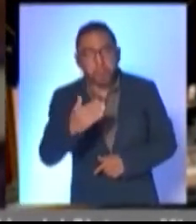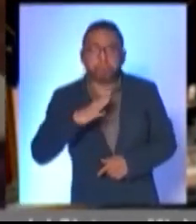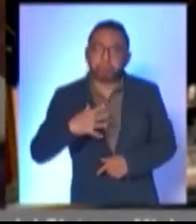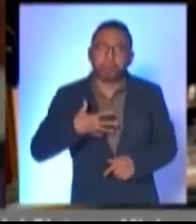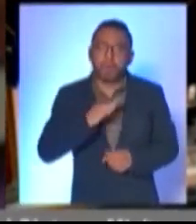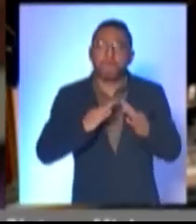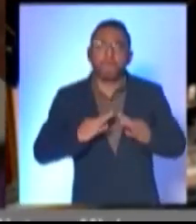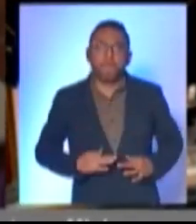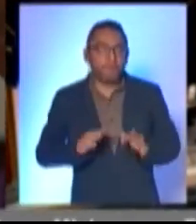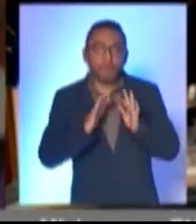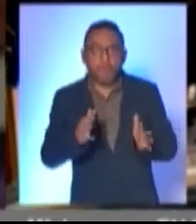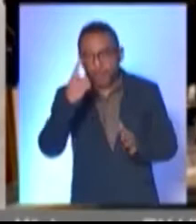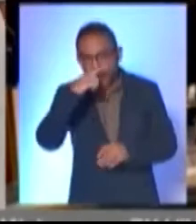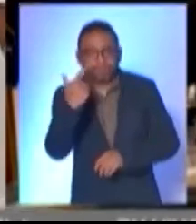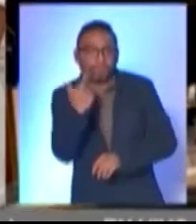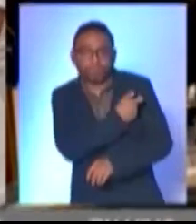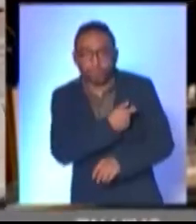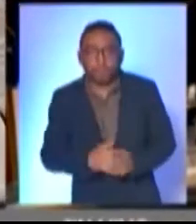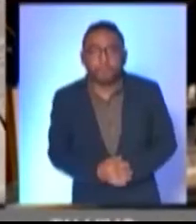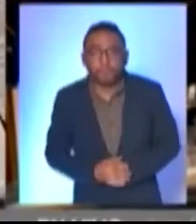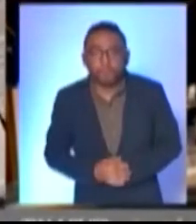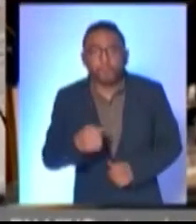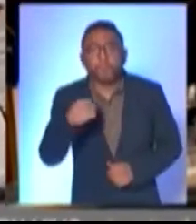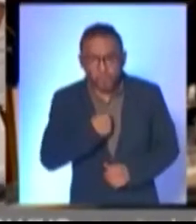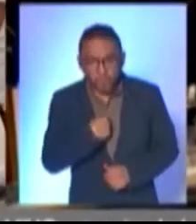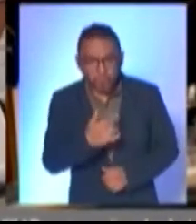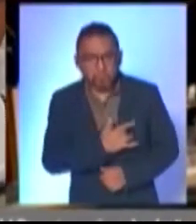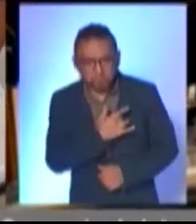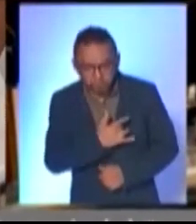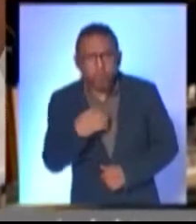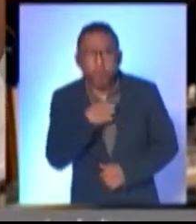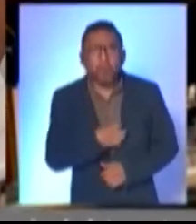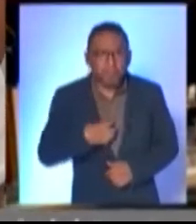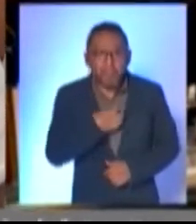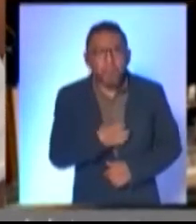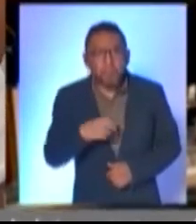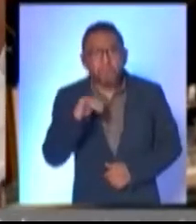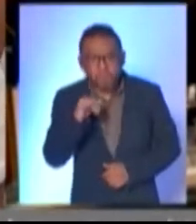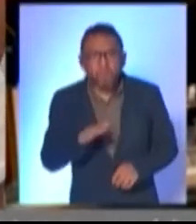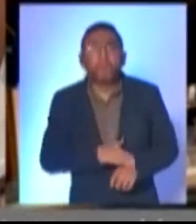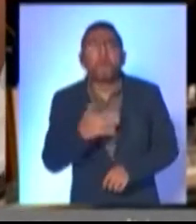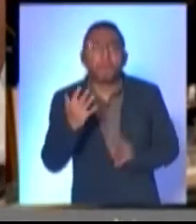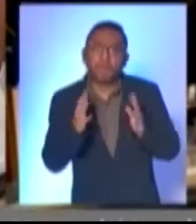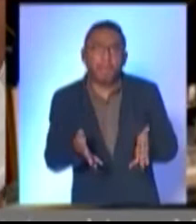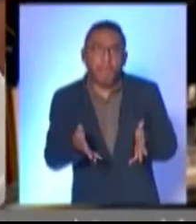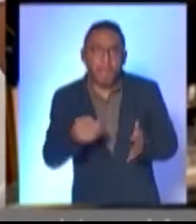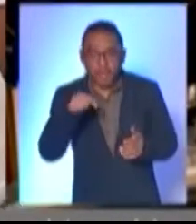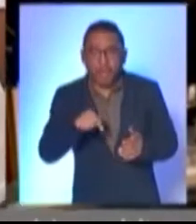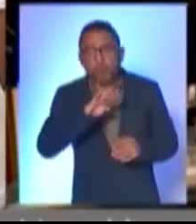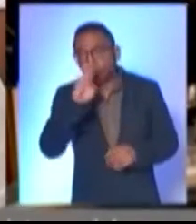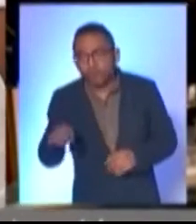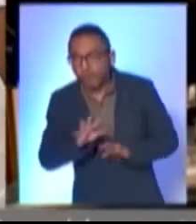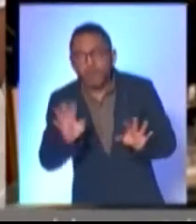después de recibir la dosis. Ay, sí, estoy contento porque pues ya nos vamos a salvar por lo menos de morir de esta enfermedad,